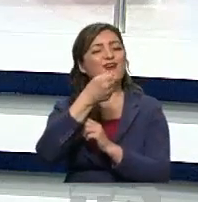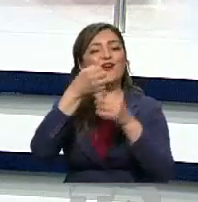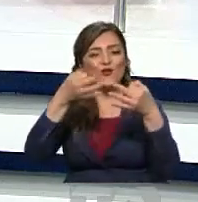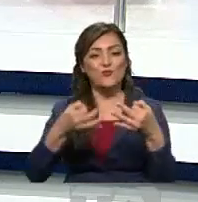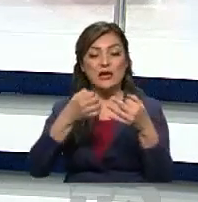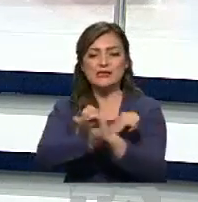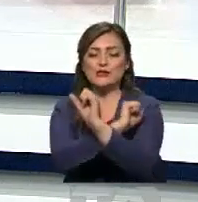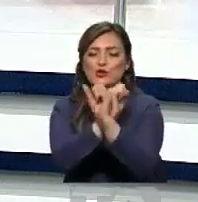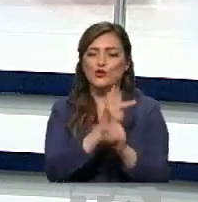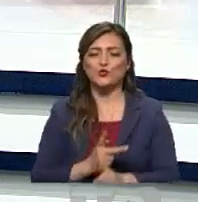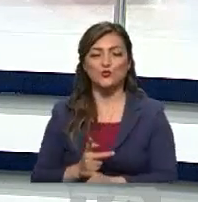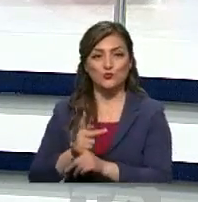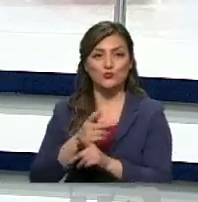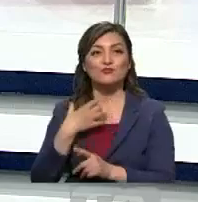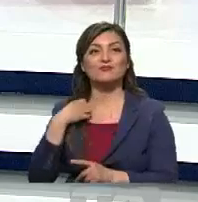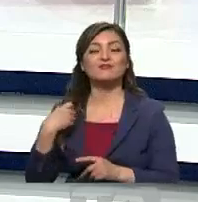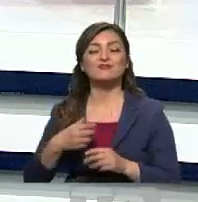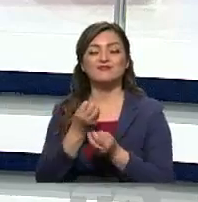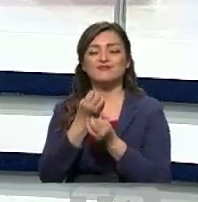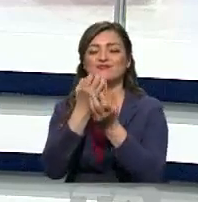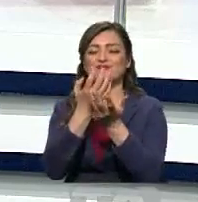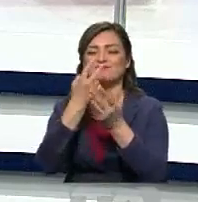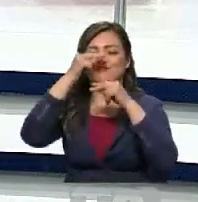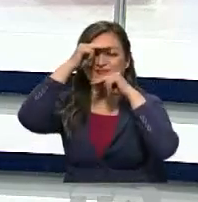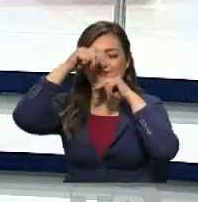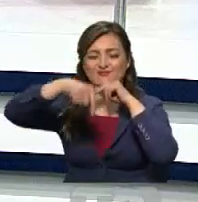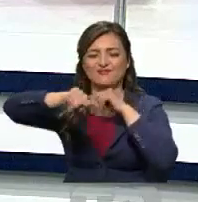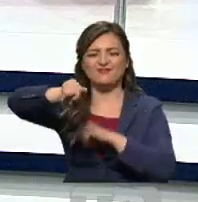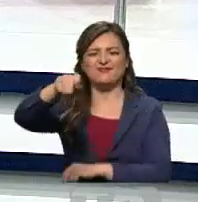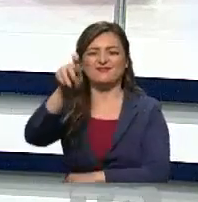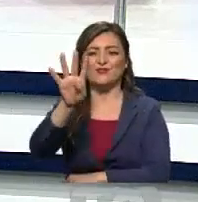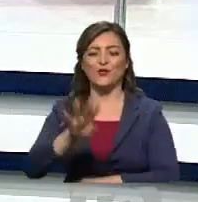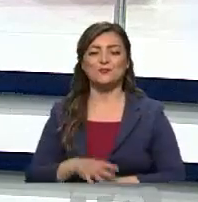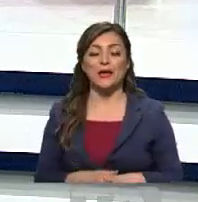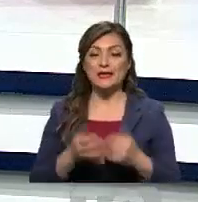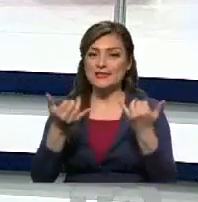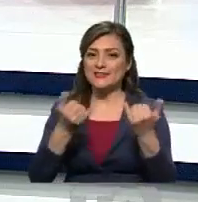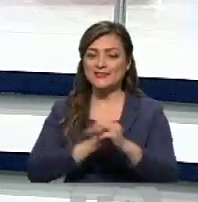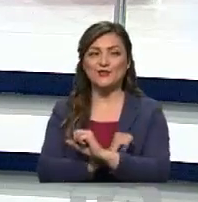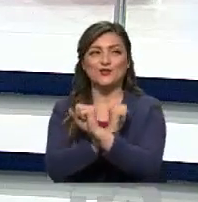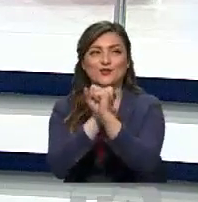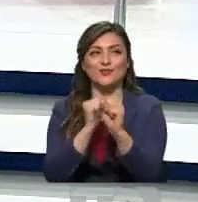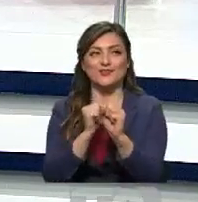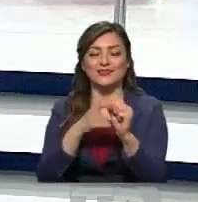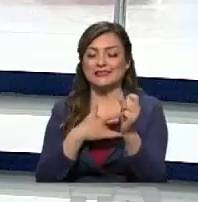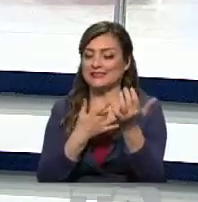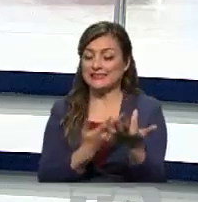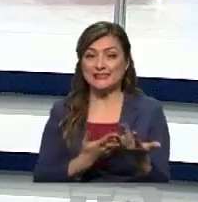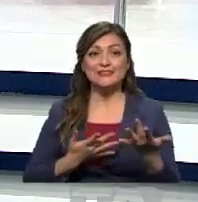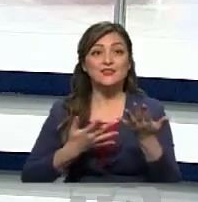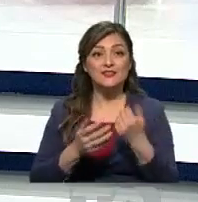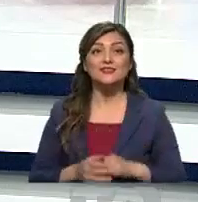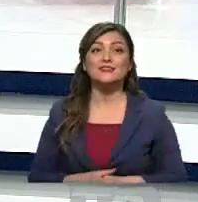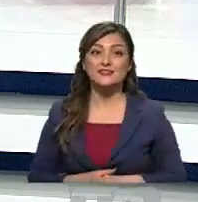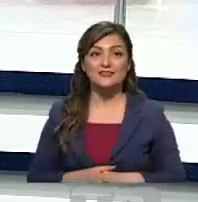esta mañana, pero por favor, salga bien informado junto a nosotros. Amanecemos el día de hoy con muchísima expectativa.